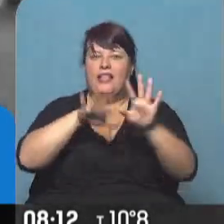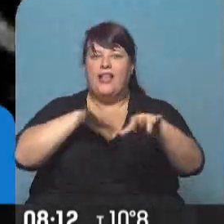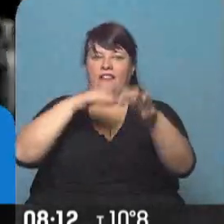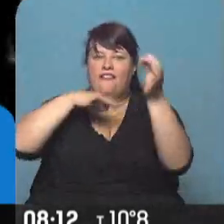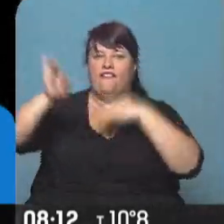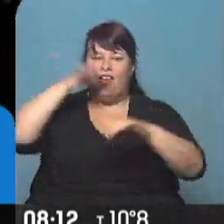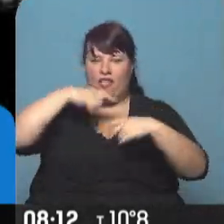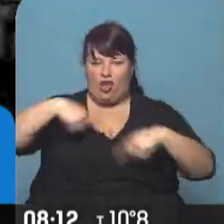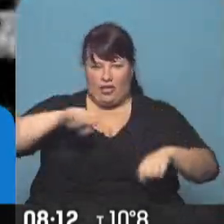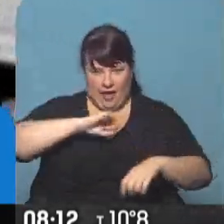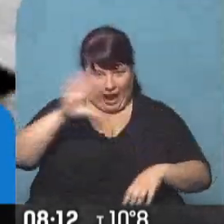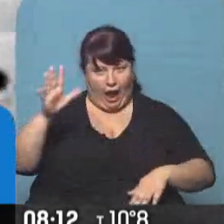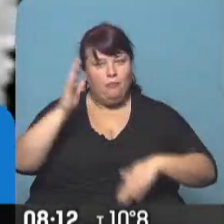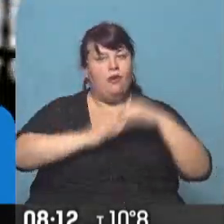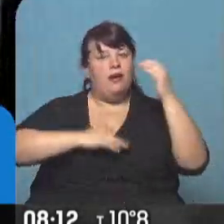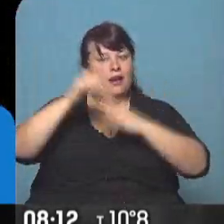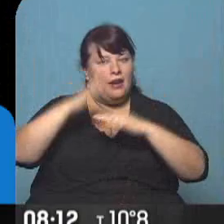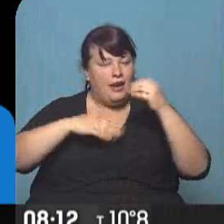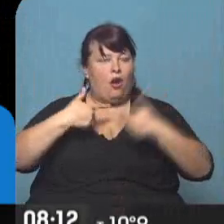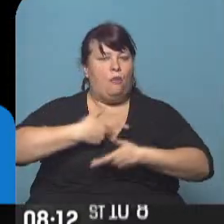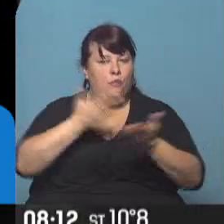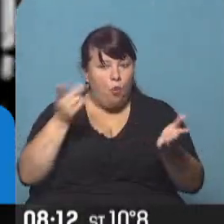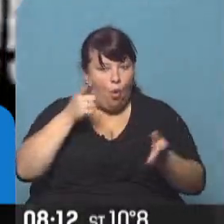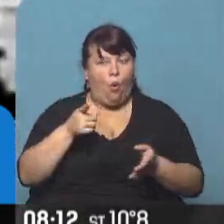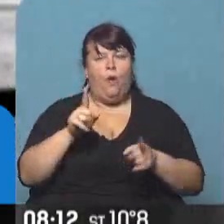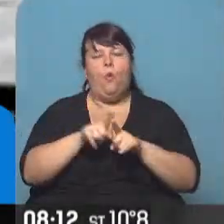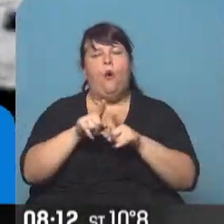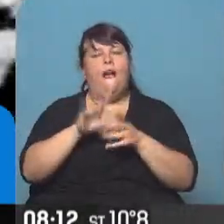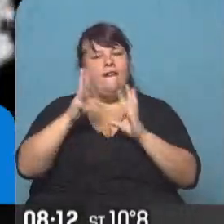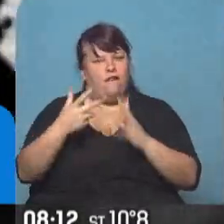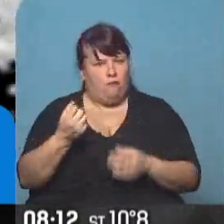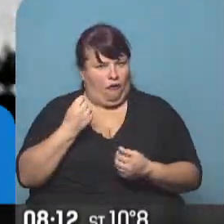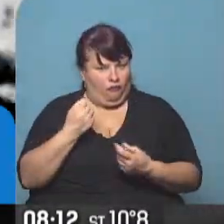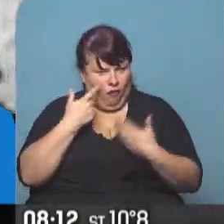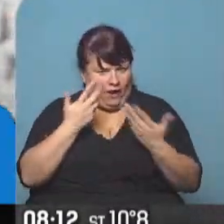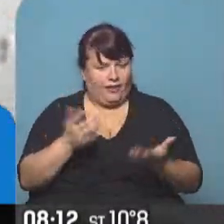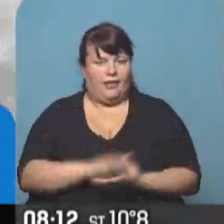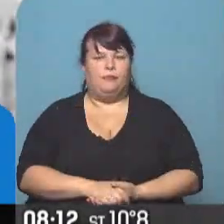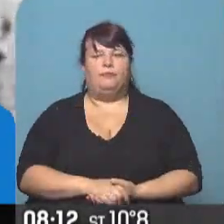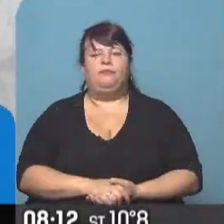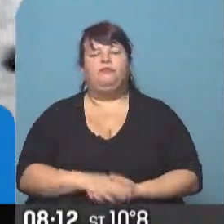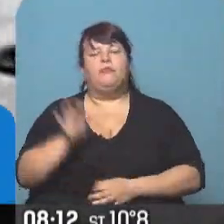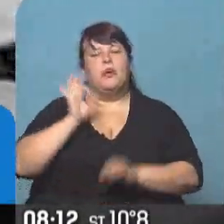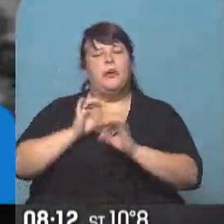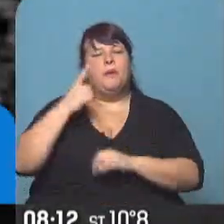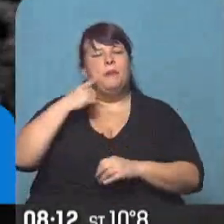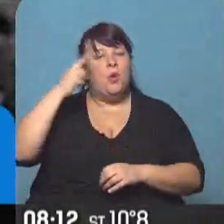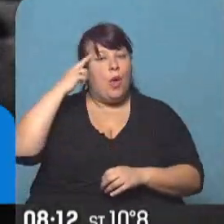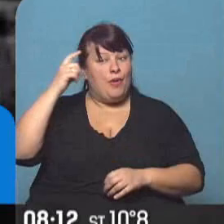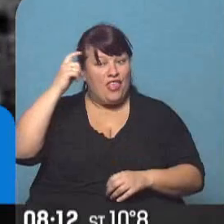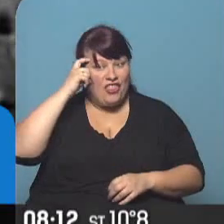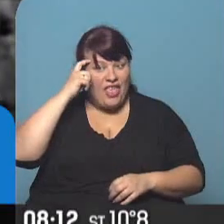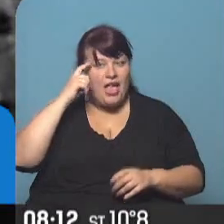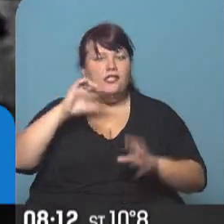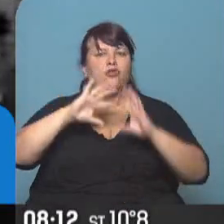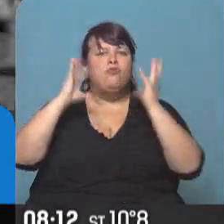agroexportador. Las construcciones civiles y la obra pública eran una forma contundente de hacerlo. En la década del 10, con un mundo